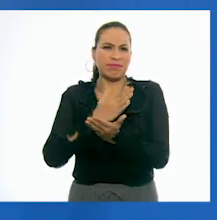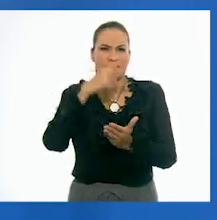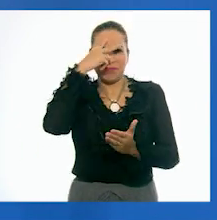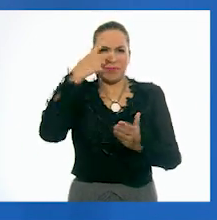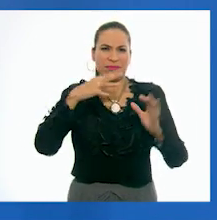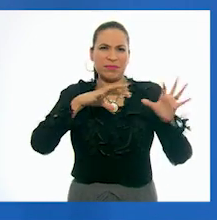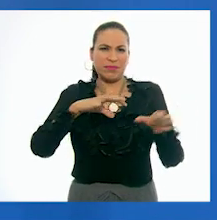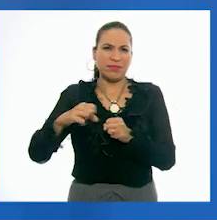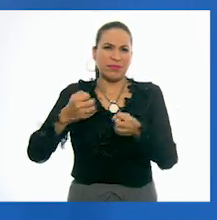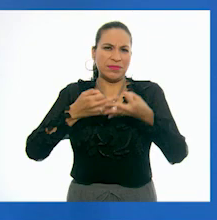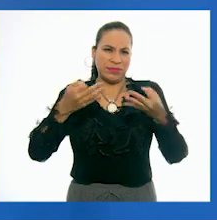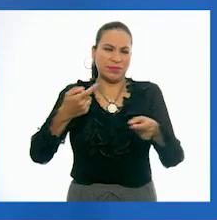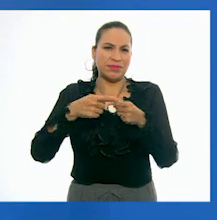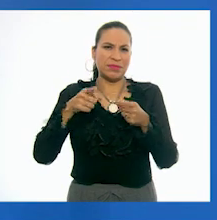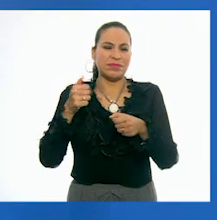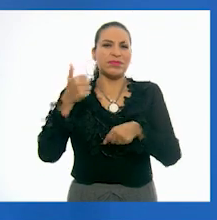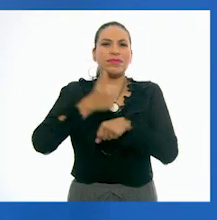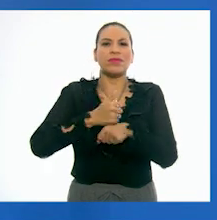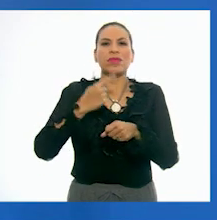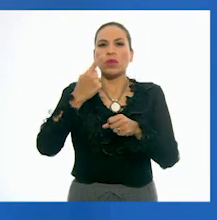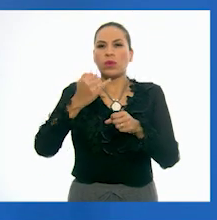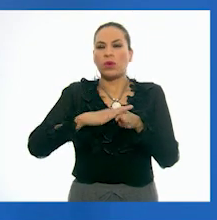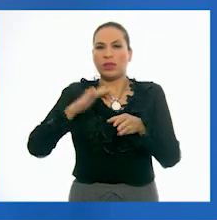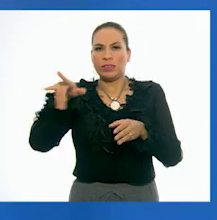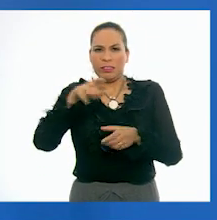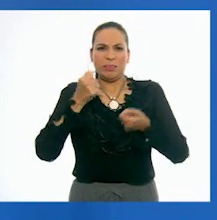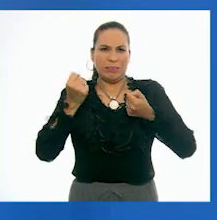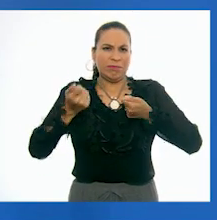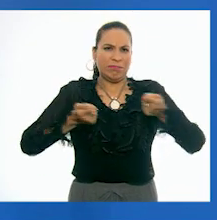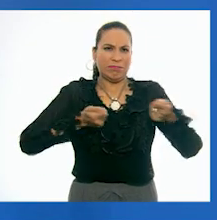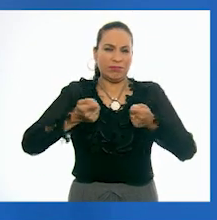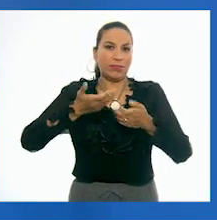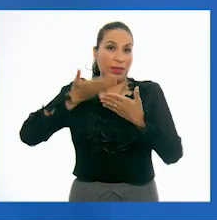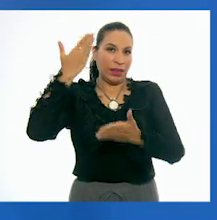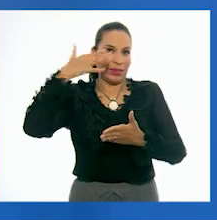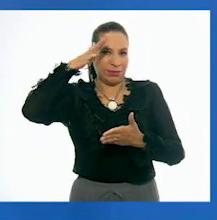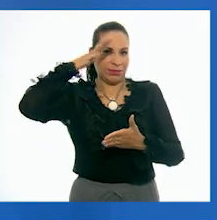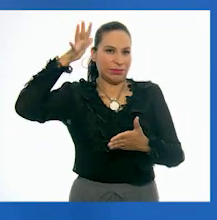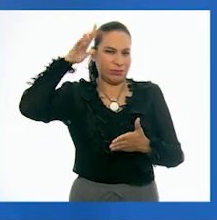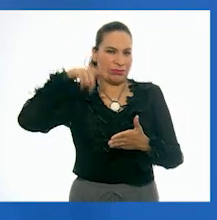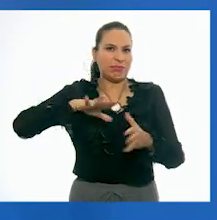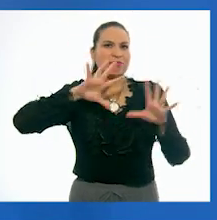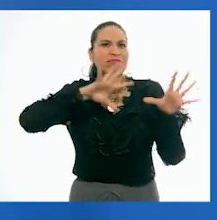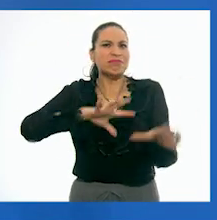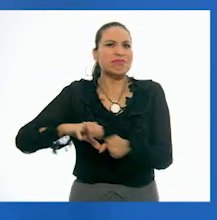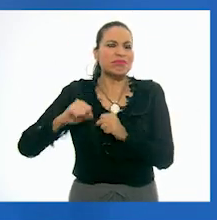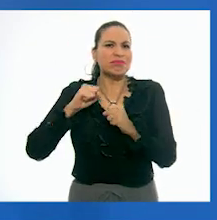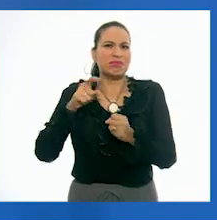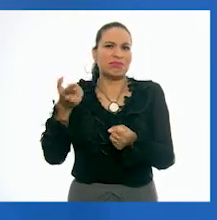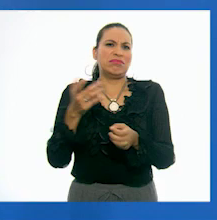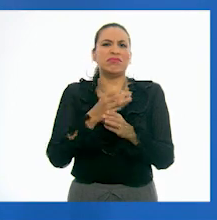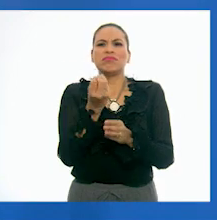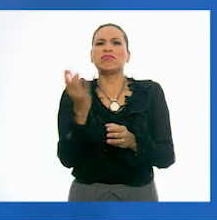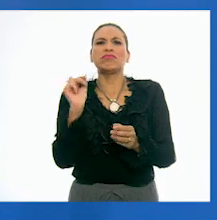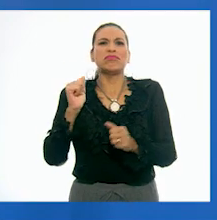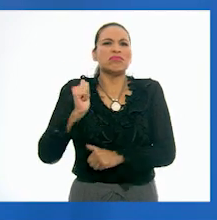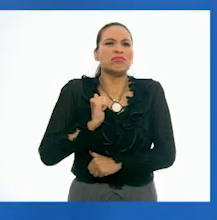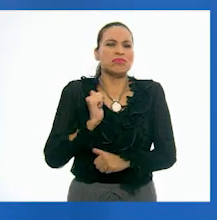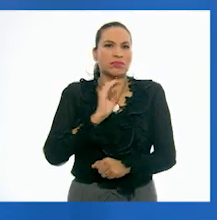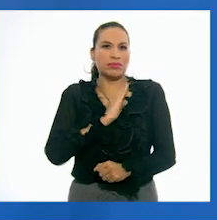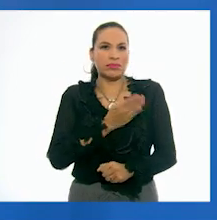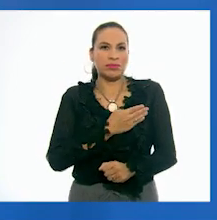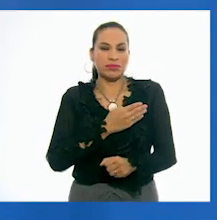que existieron varias razones para que un imperio tan poderoso como el mexica fuera conquistado por unos cientos de soldados